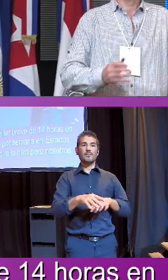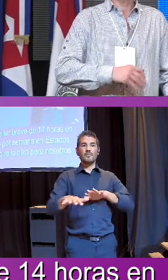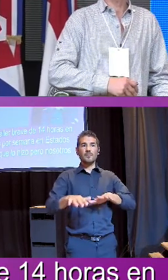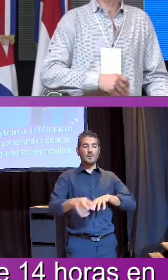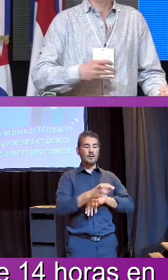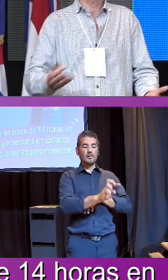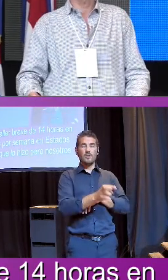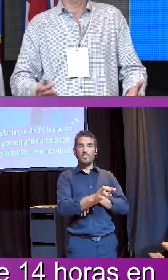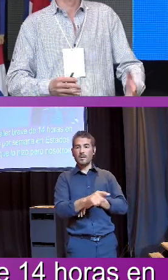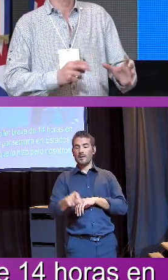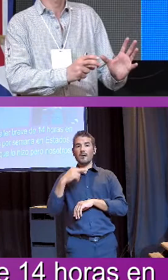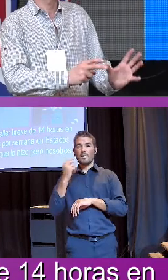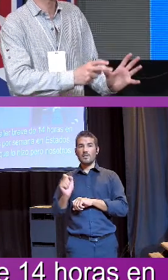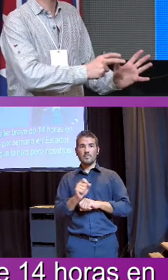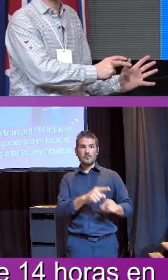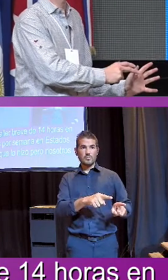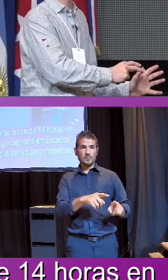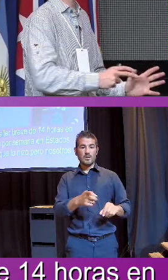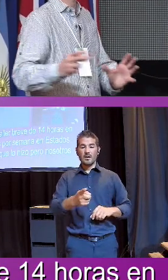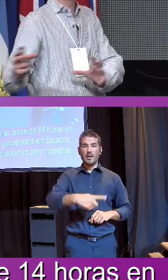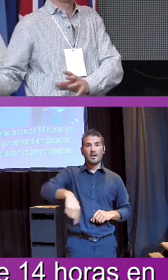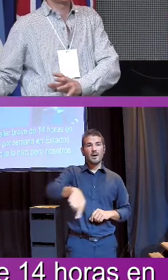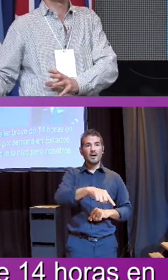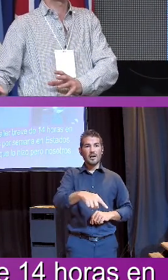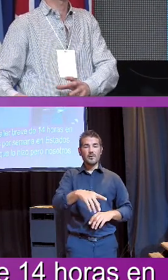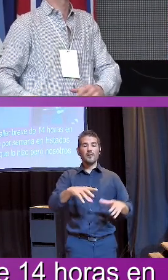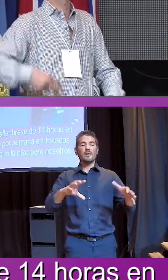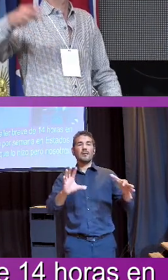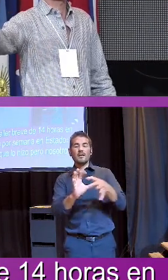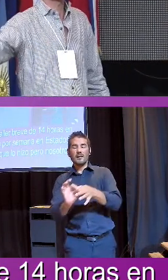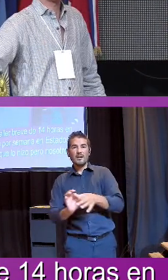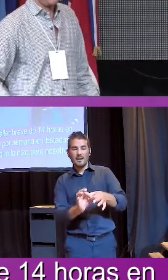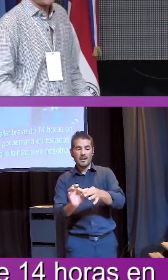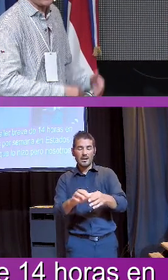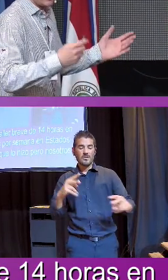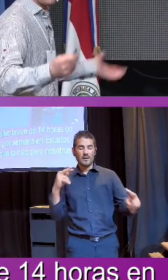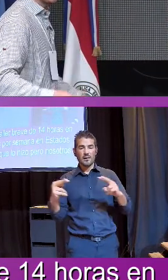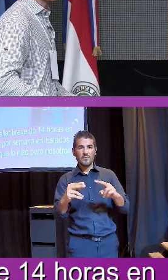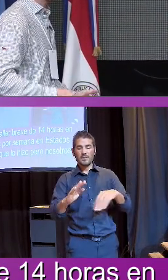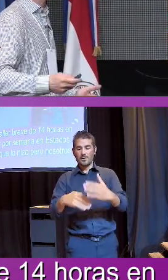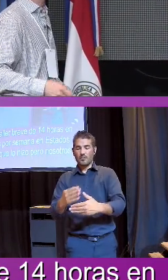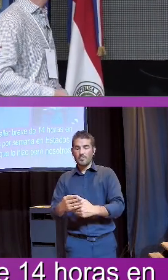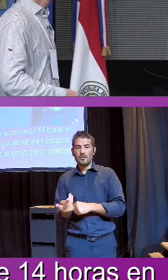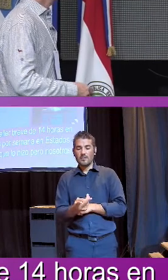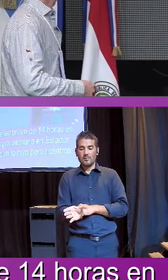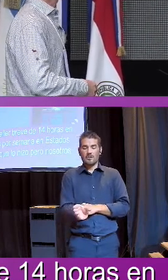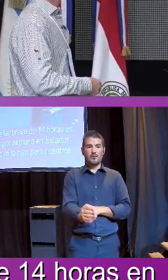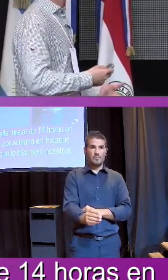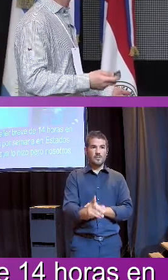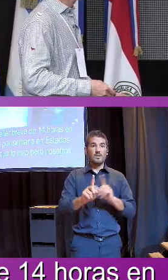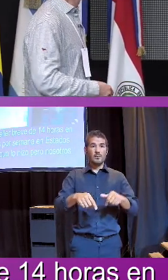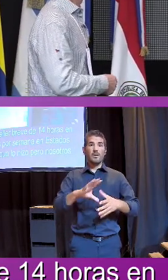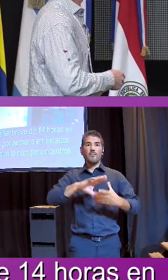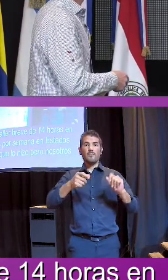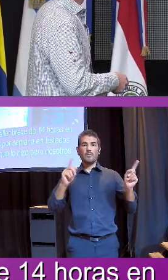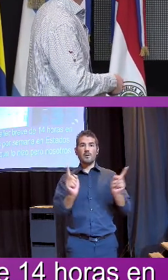hijos antes y después, a partir de filmarlos jugando antes de la intervención y después, y 6 meses después, para hacérselos cortos, y lo que encontramos